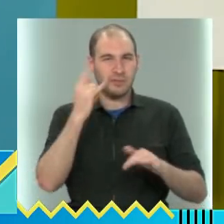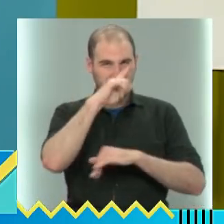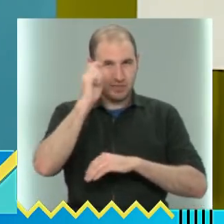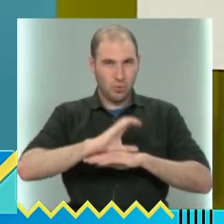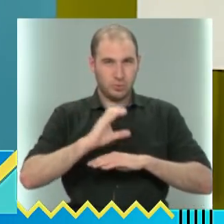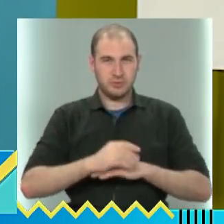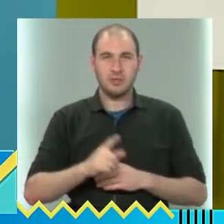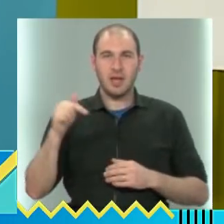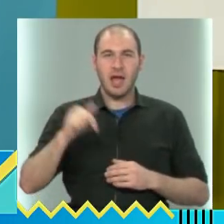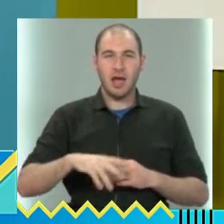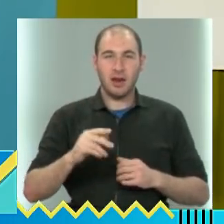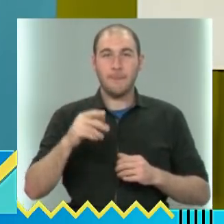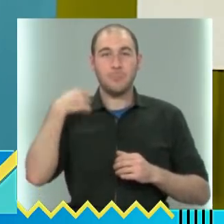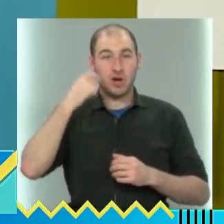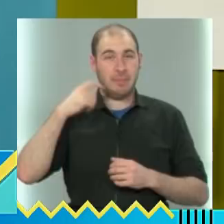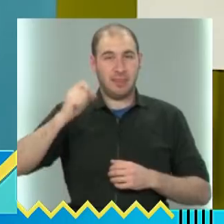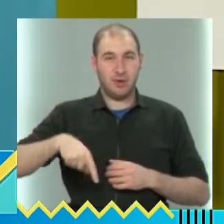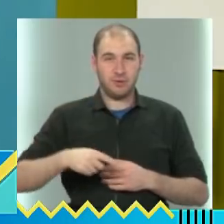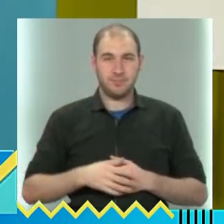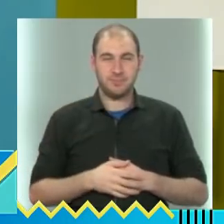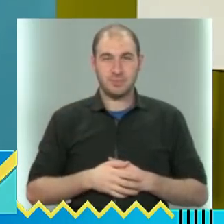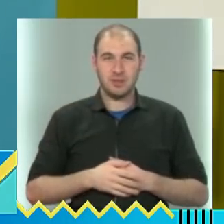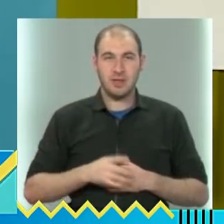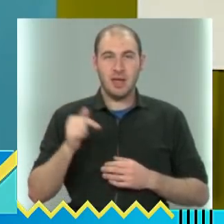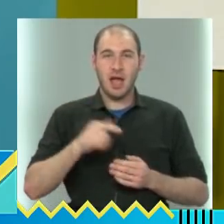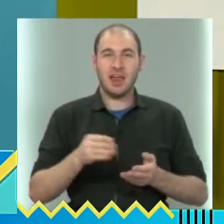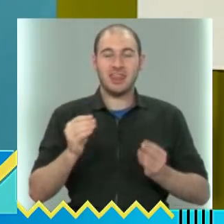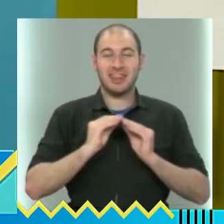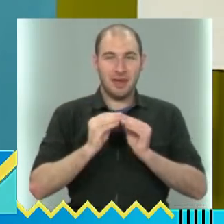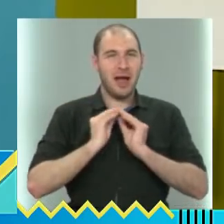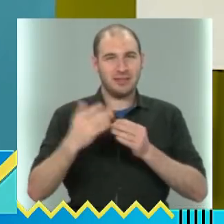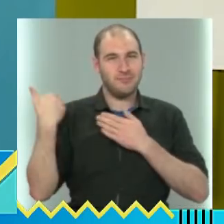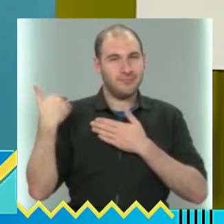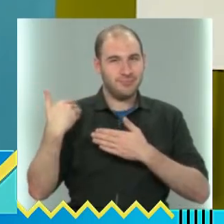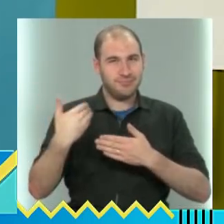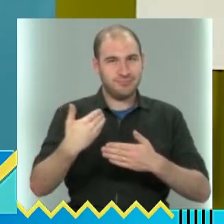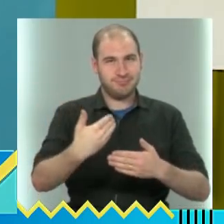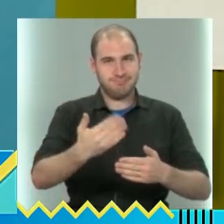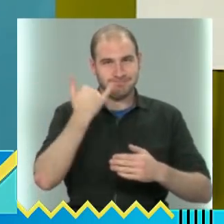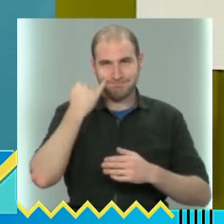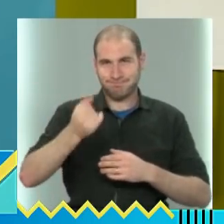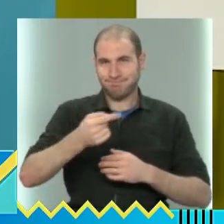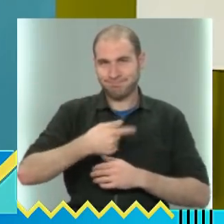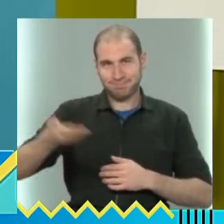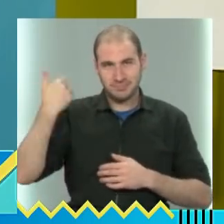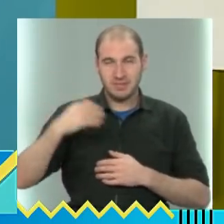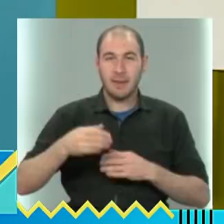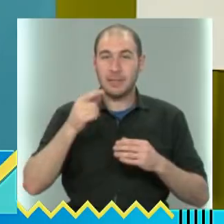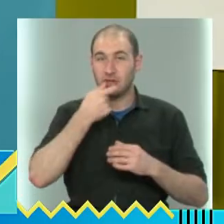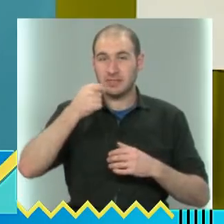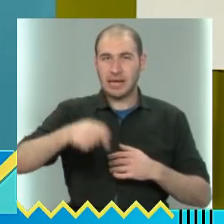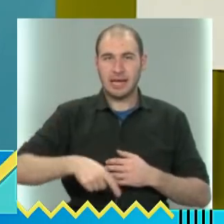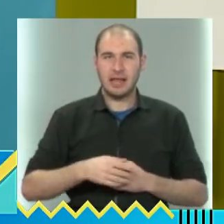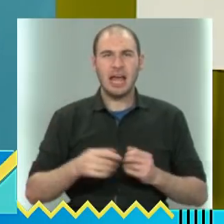de Cuyo. Y en este caso, nuestro programa se suma al debate que ya viene produciéndose desde hace algunas semanas en la provincia